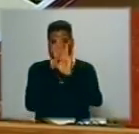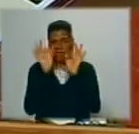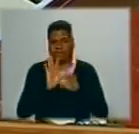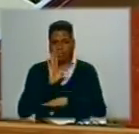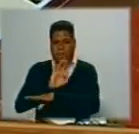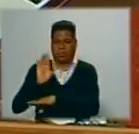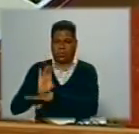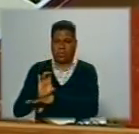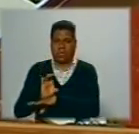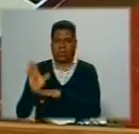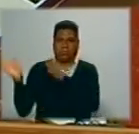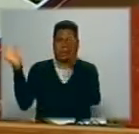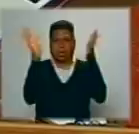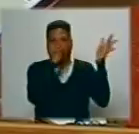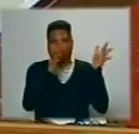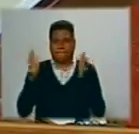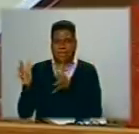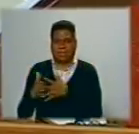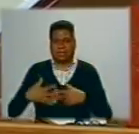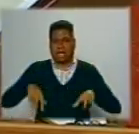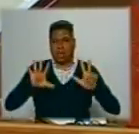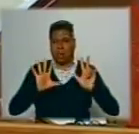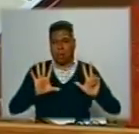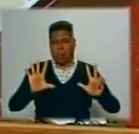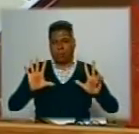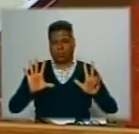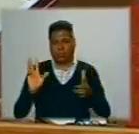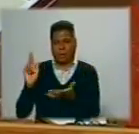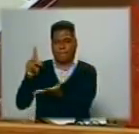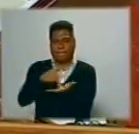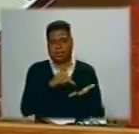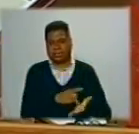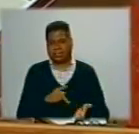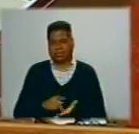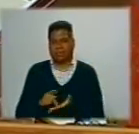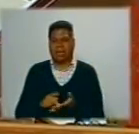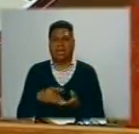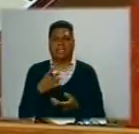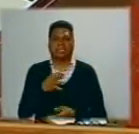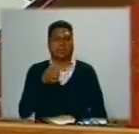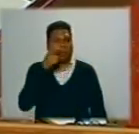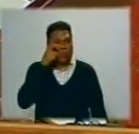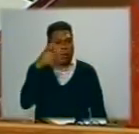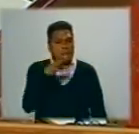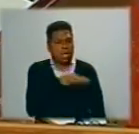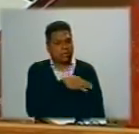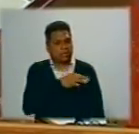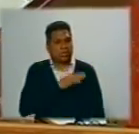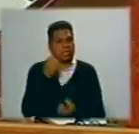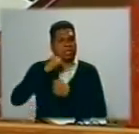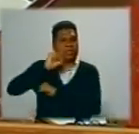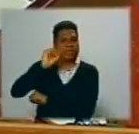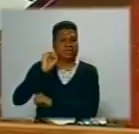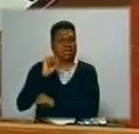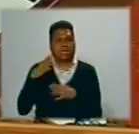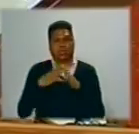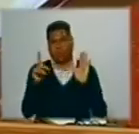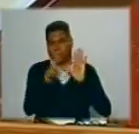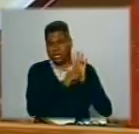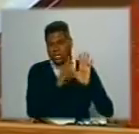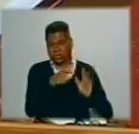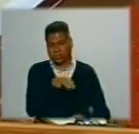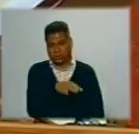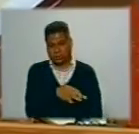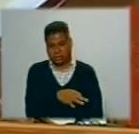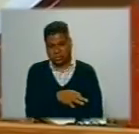protección del ambiente. 8. A participar, ejercer la Contraloría Social y organizarse para la defensa de sus derechos e intereses en